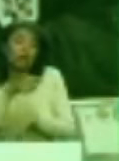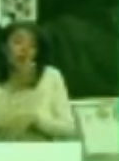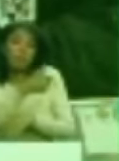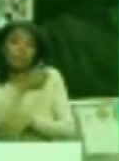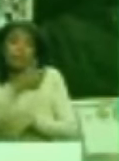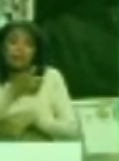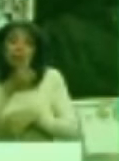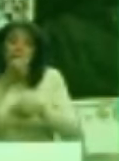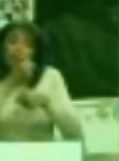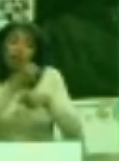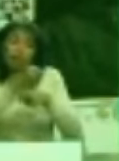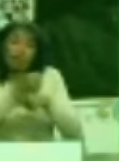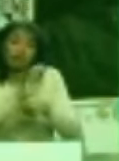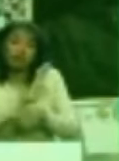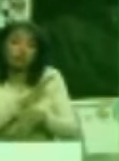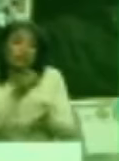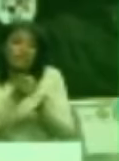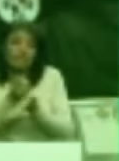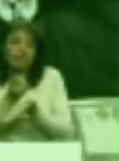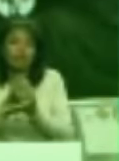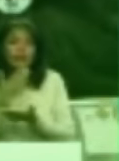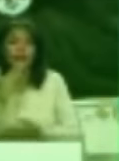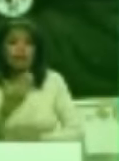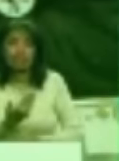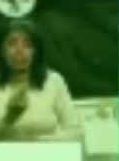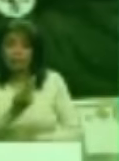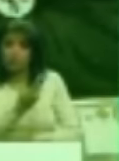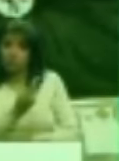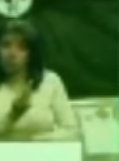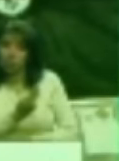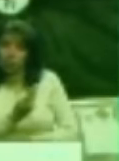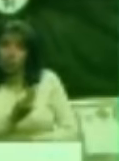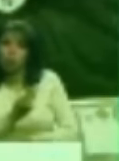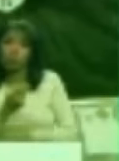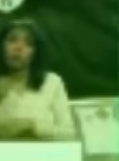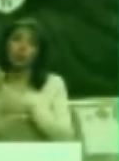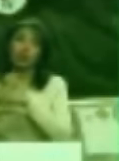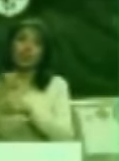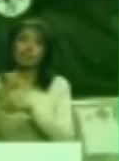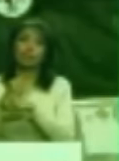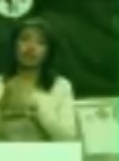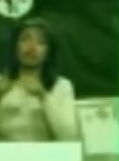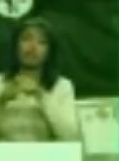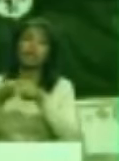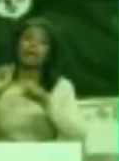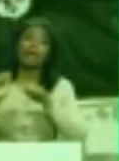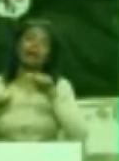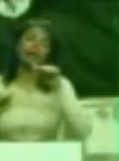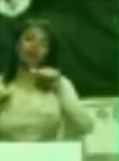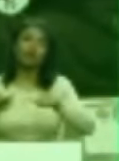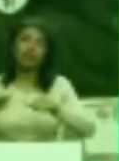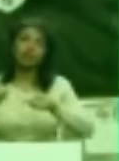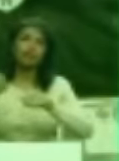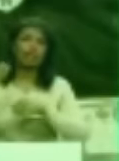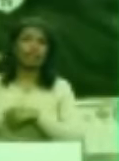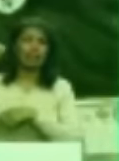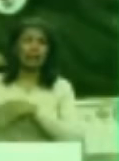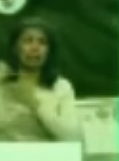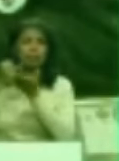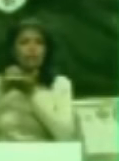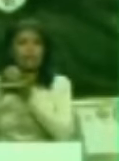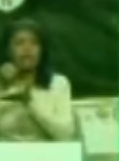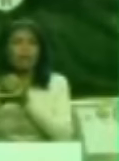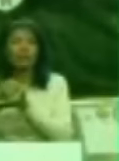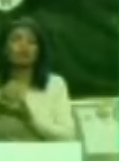Quiero agradecerle a la Fiscalía y a la Policía Nacional públicamente también por el esfuerzo que sé que le han dado a este